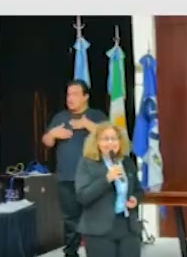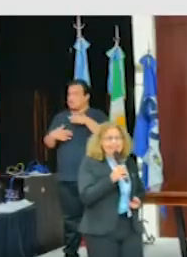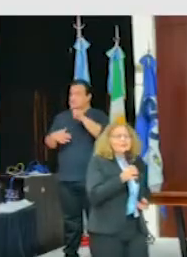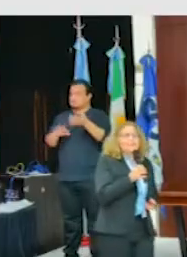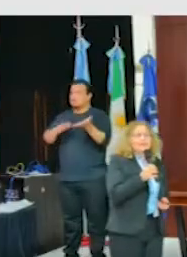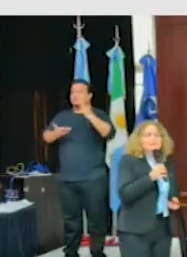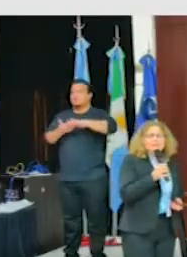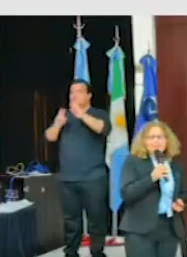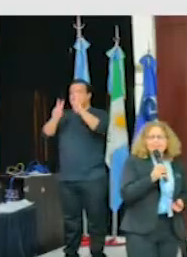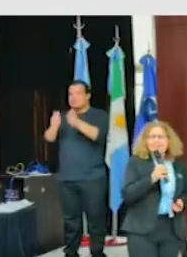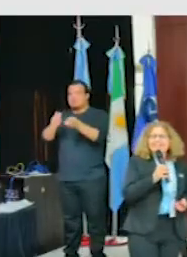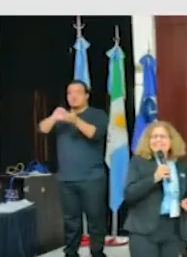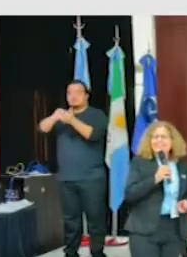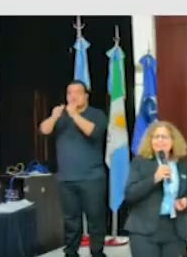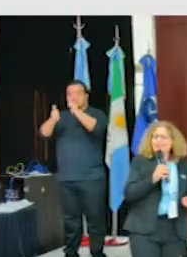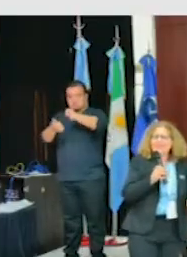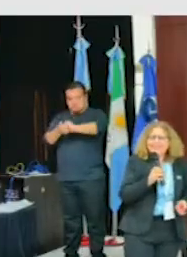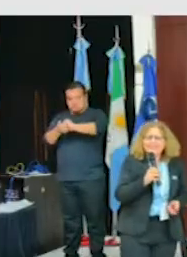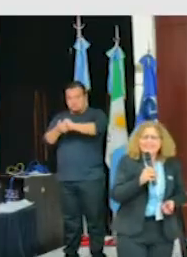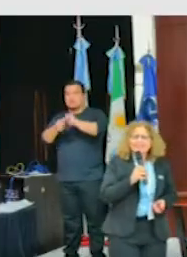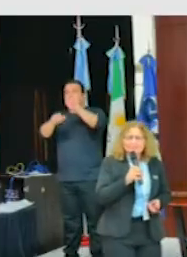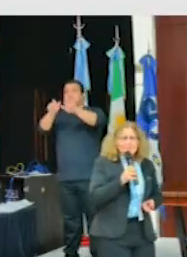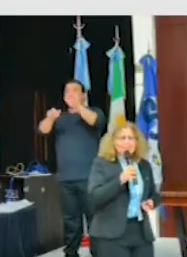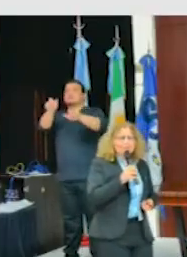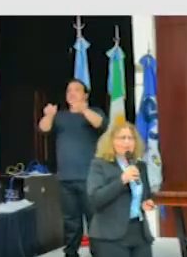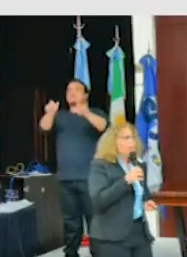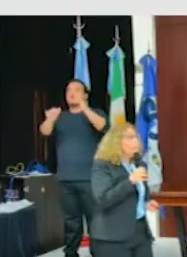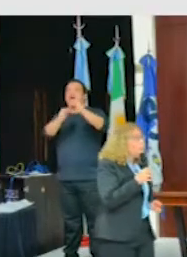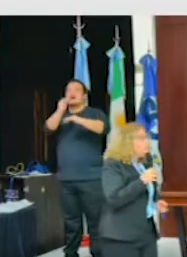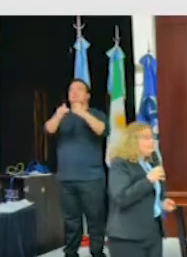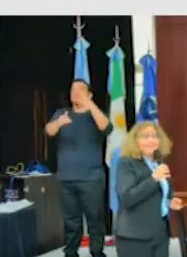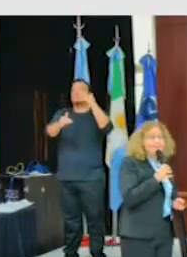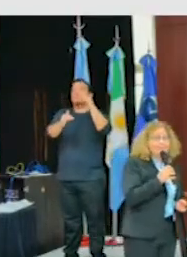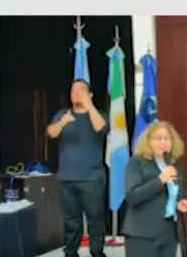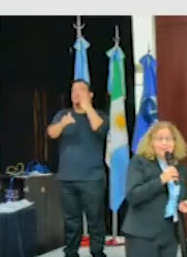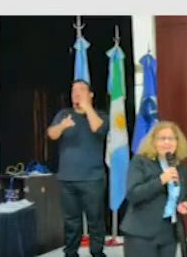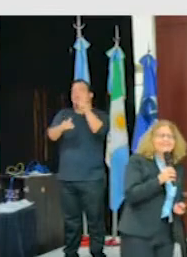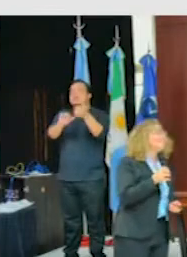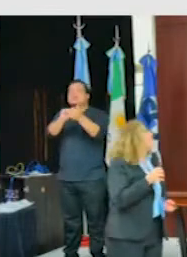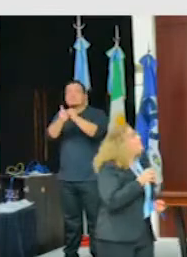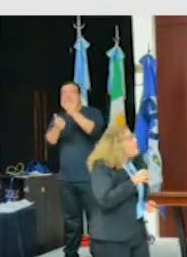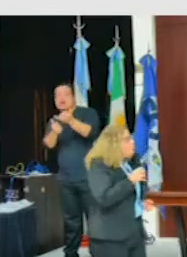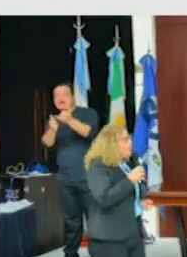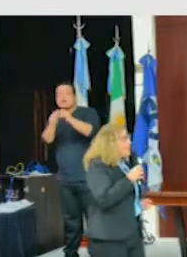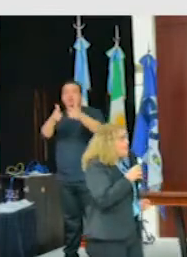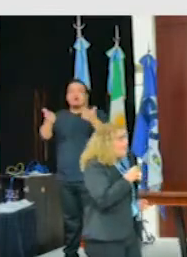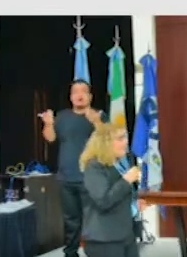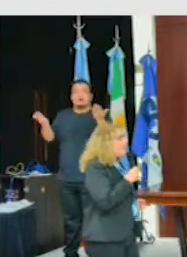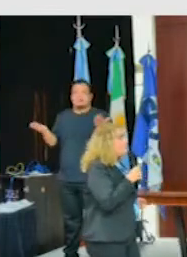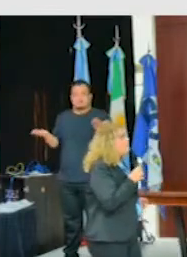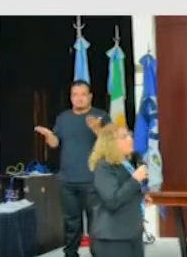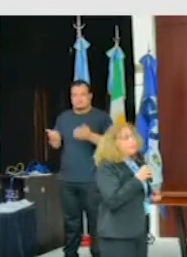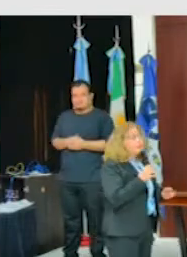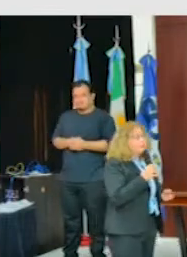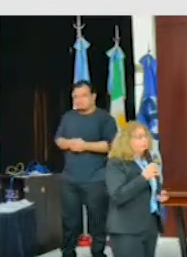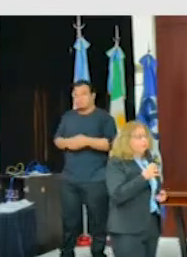clítoris. ¿Por qué? ¿Las personas mayores tienen sexo o no tienen sexo? ¿Mito tabú? Sí tienen, ¿no? Bueno,